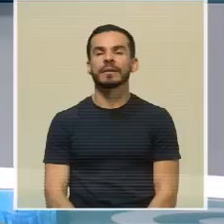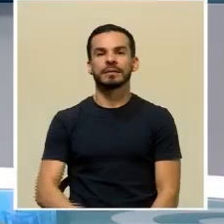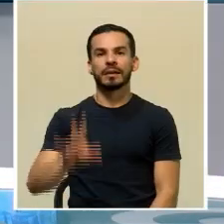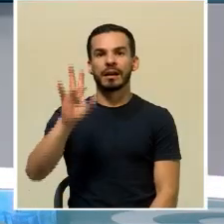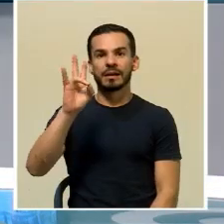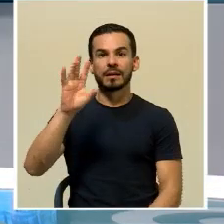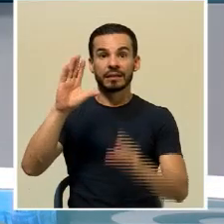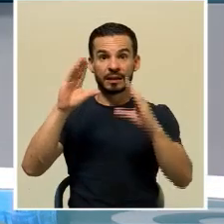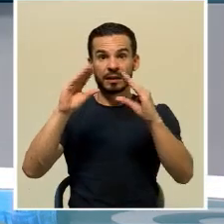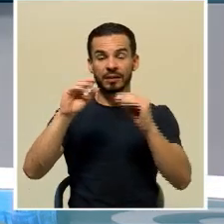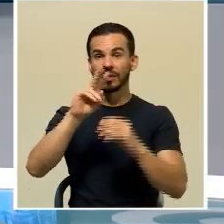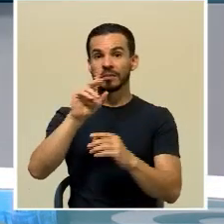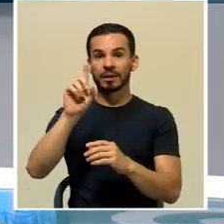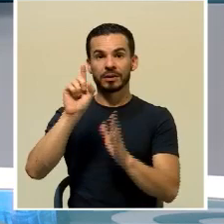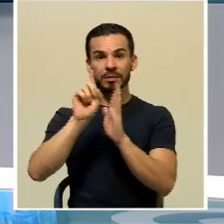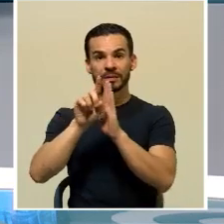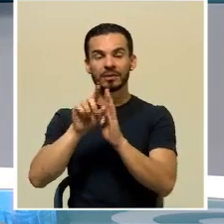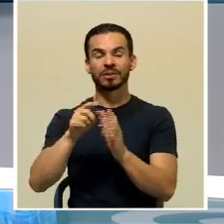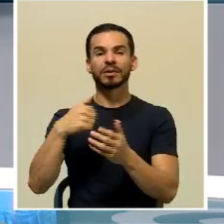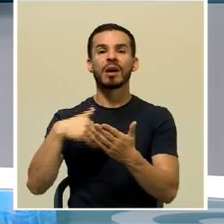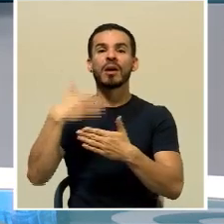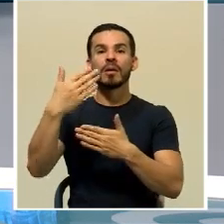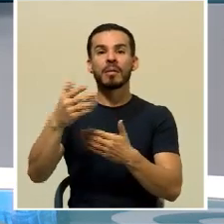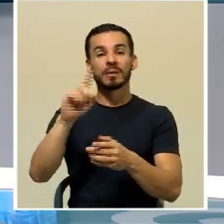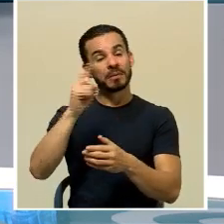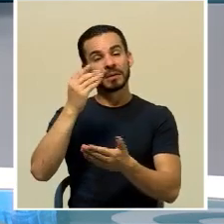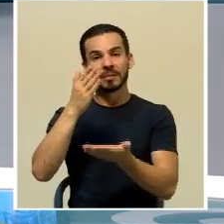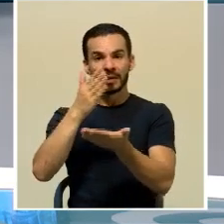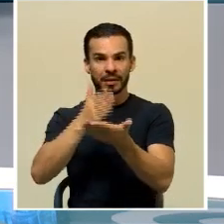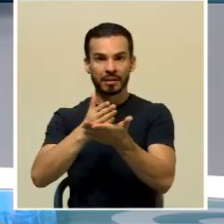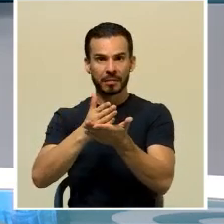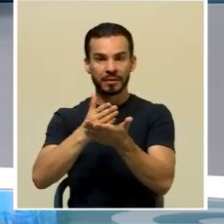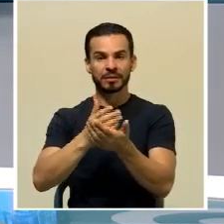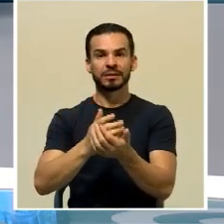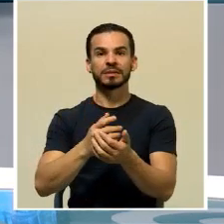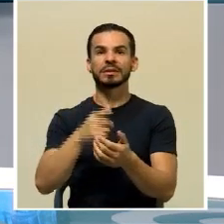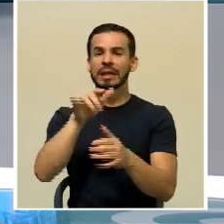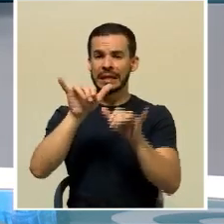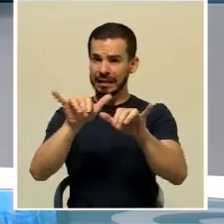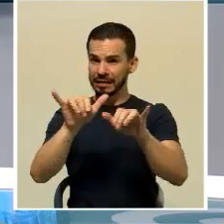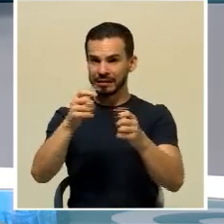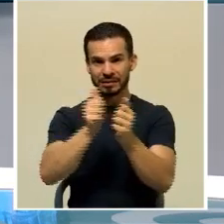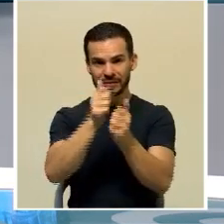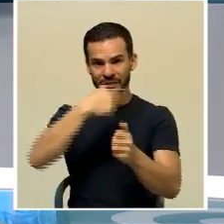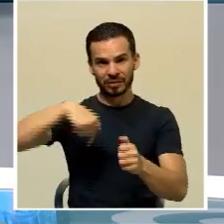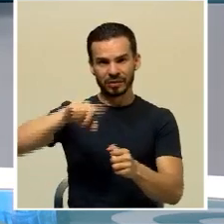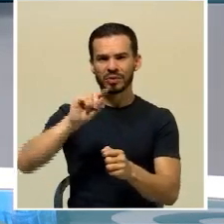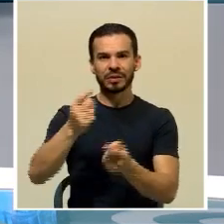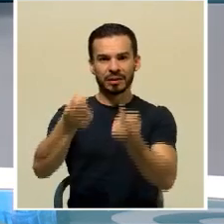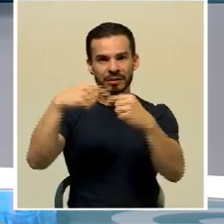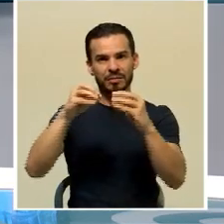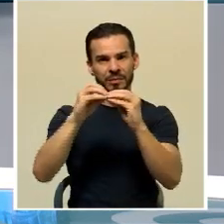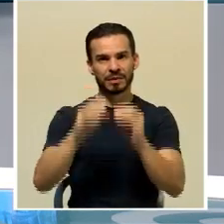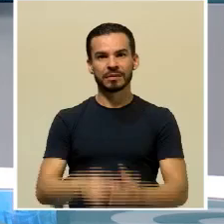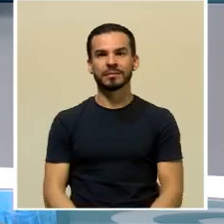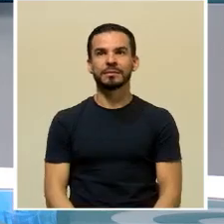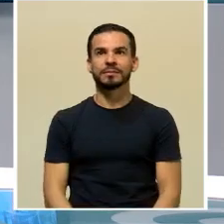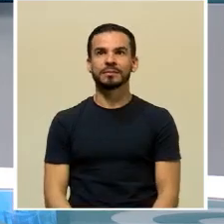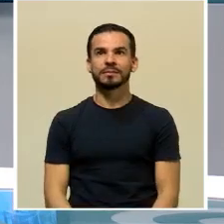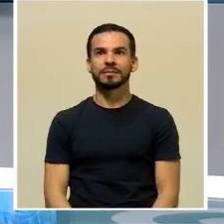7 de la noche con 21 minutos. Nos vamos a nuestra primera pausa. Quédese con nosotros, ya venimos con más.